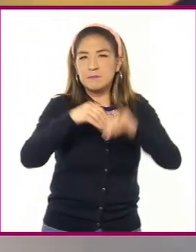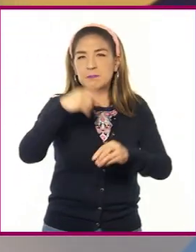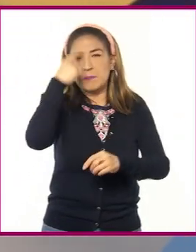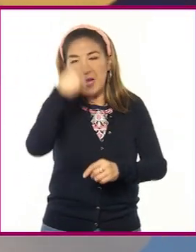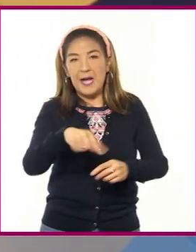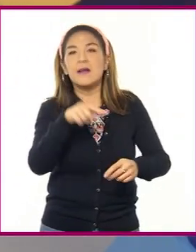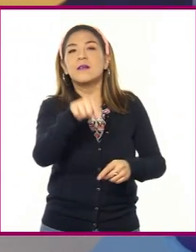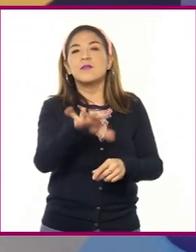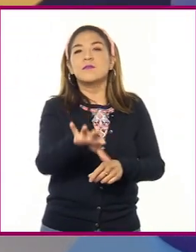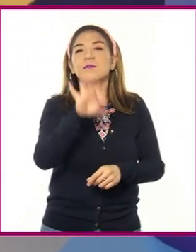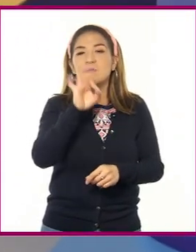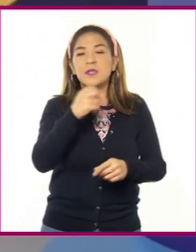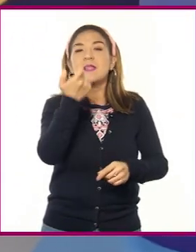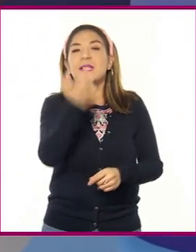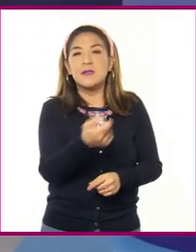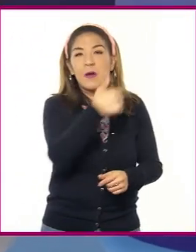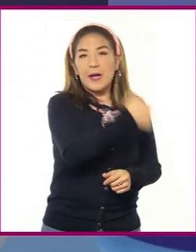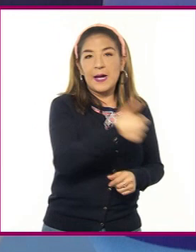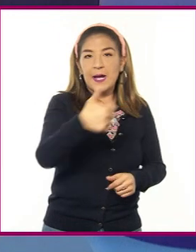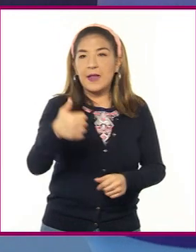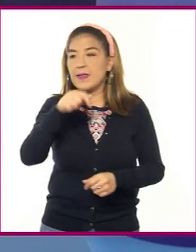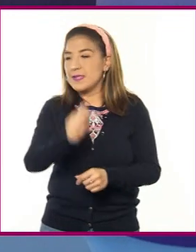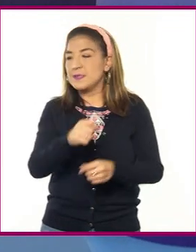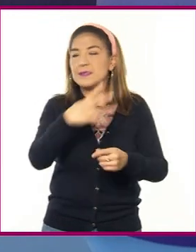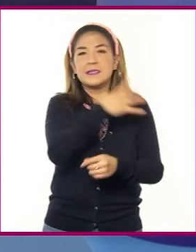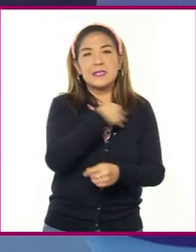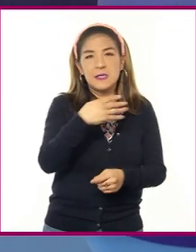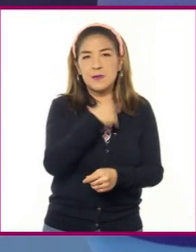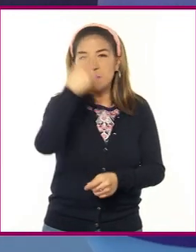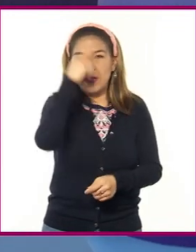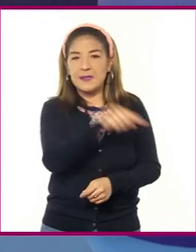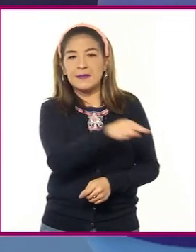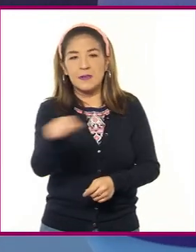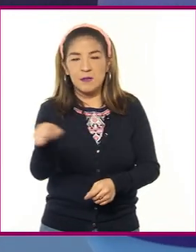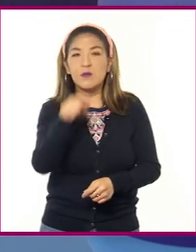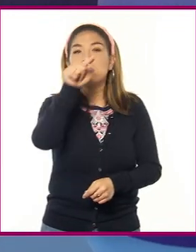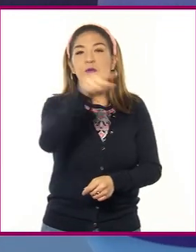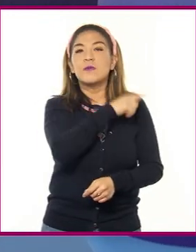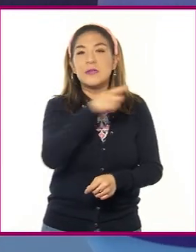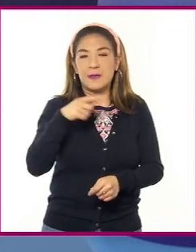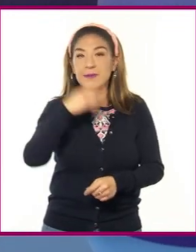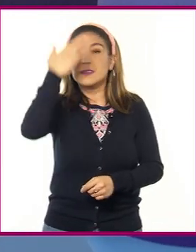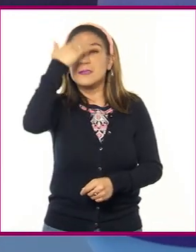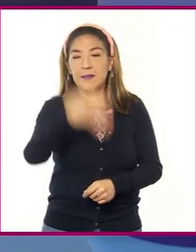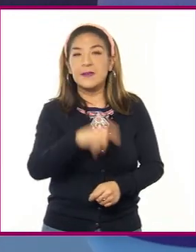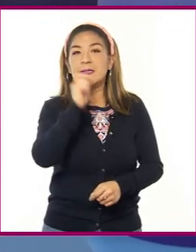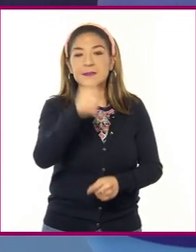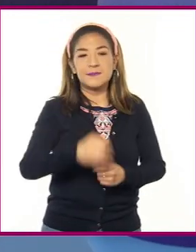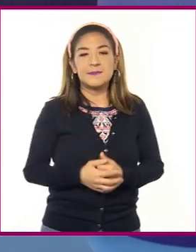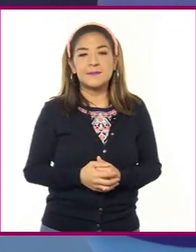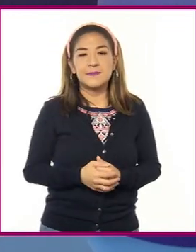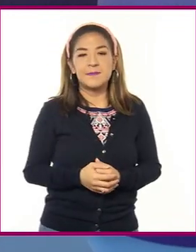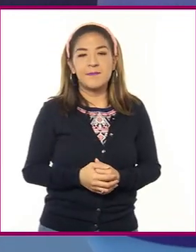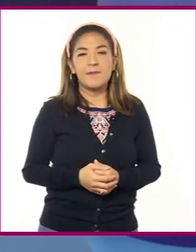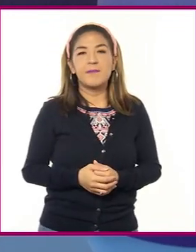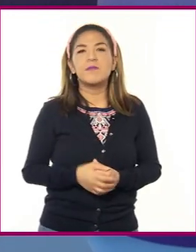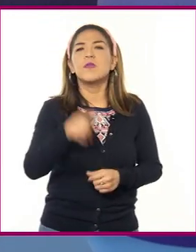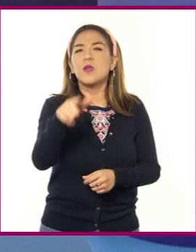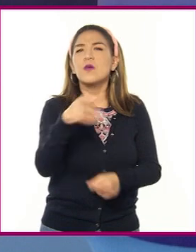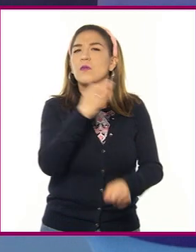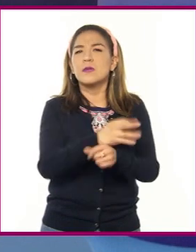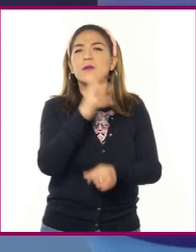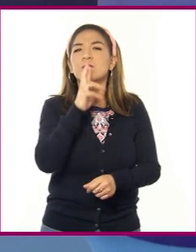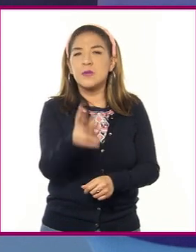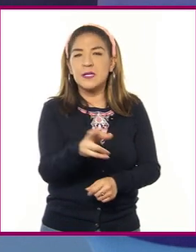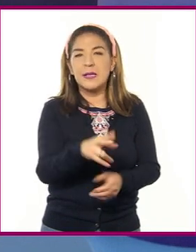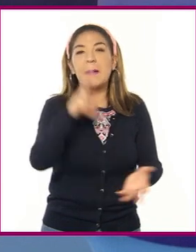la cantidad de dinero que le toca a cada uno de los demás hijos. Tomen en cuenta que, originalmente, se está resolviendo